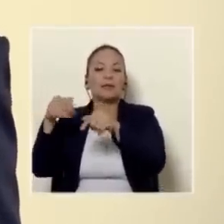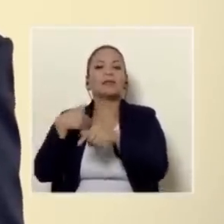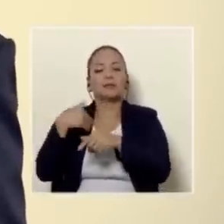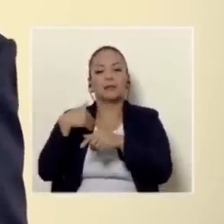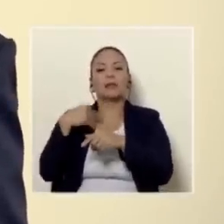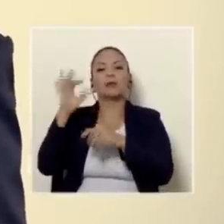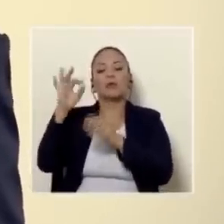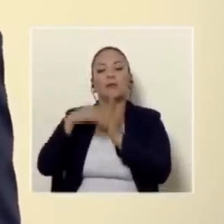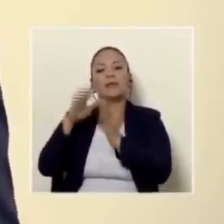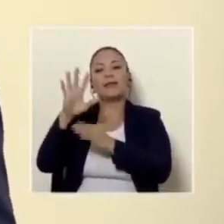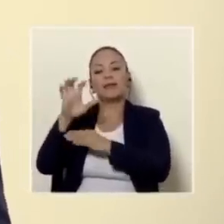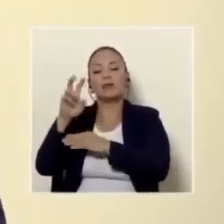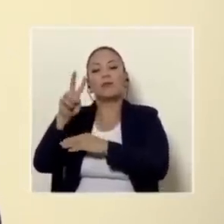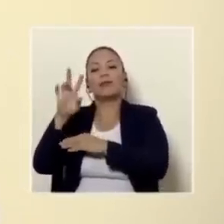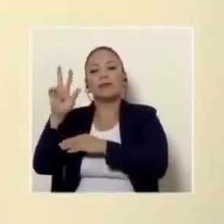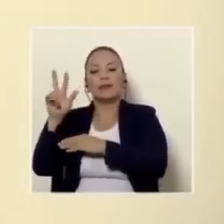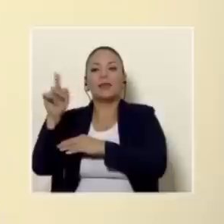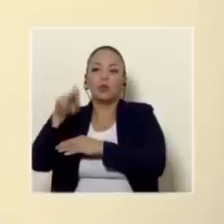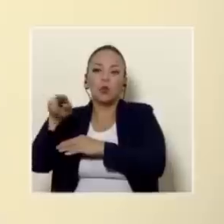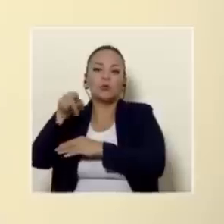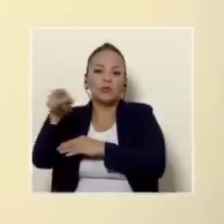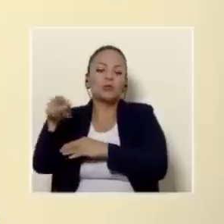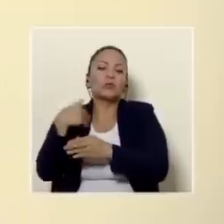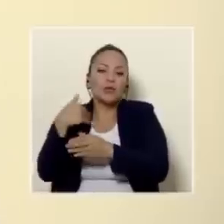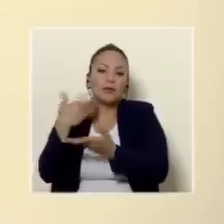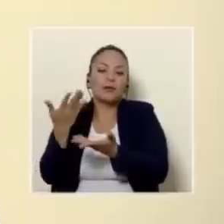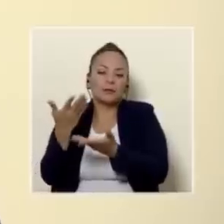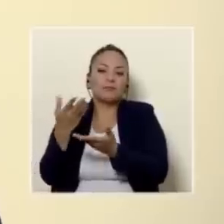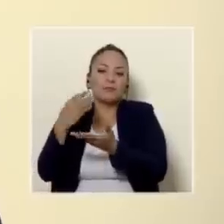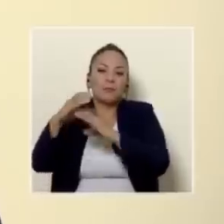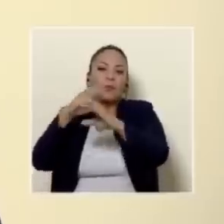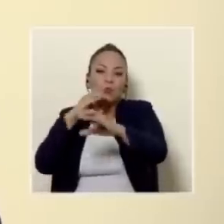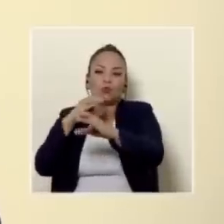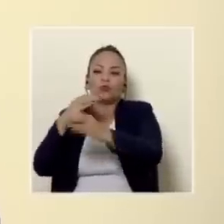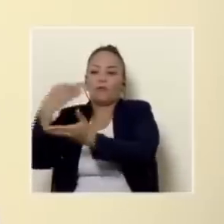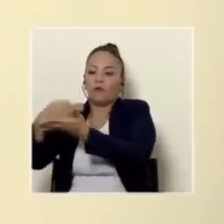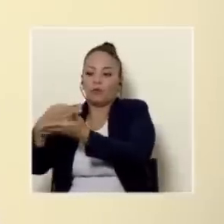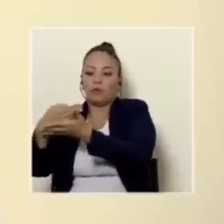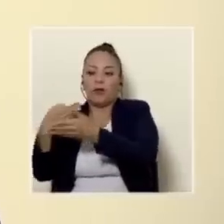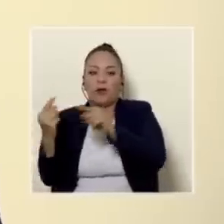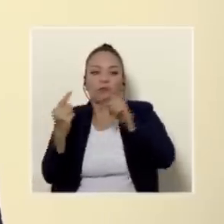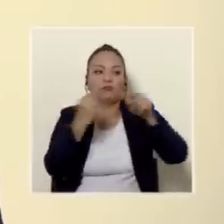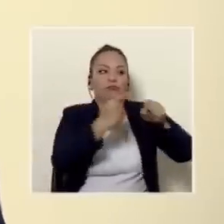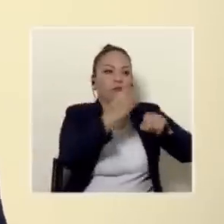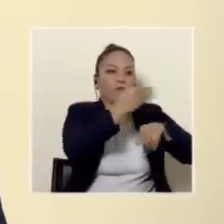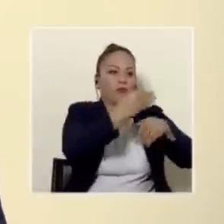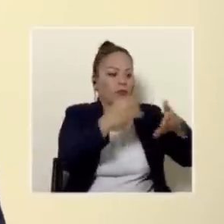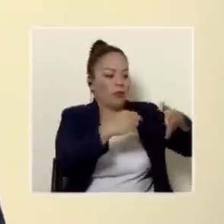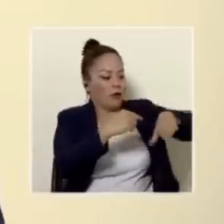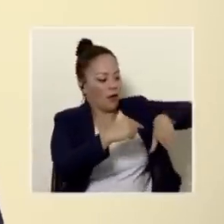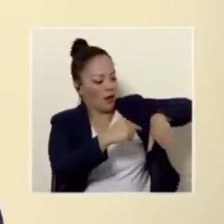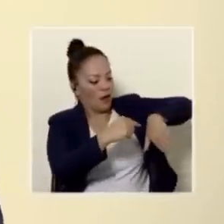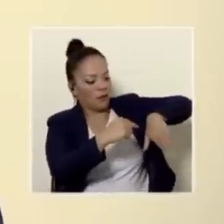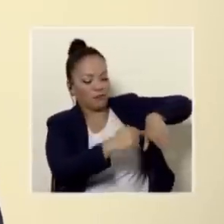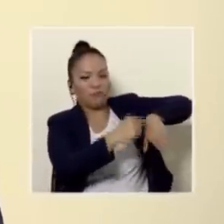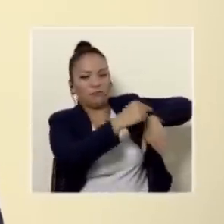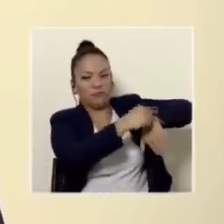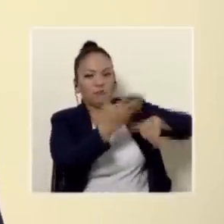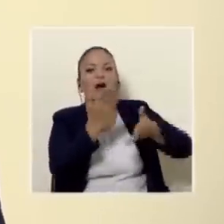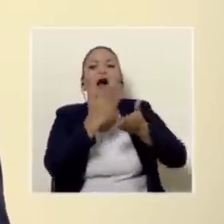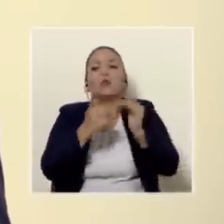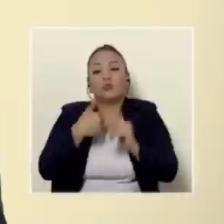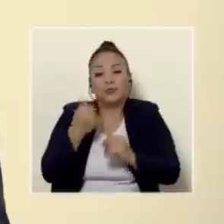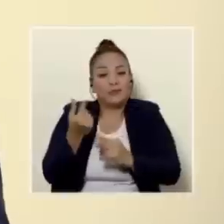los 9.523 pesos que vale el viaje de bus de frontera a frontera, otros no lo tienen. Y